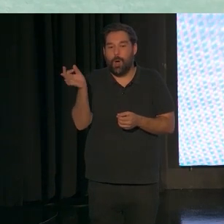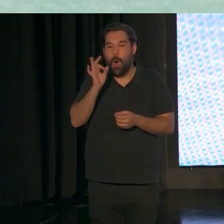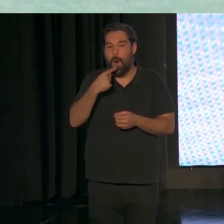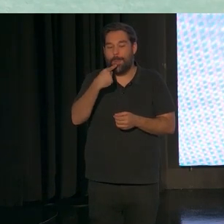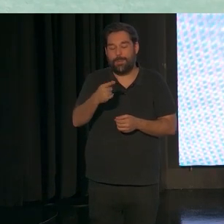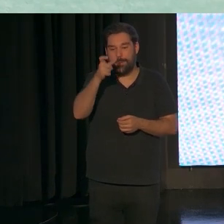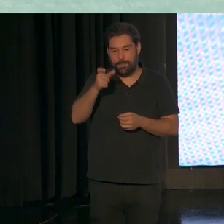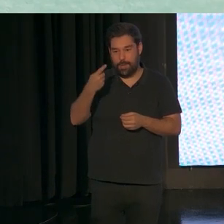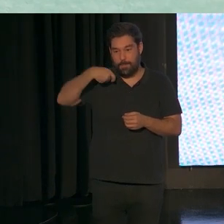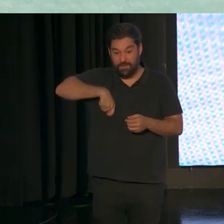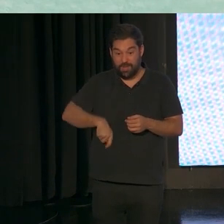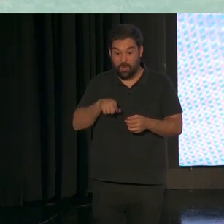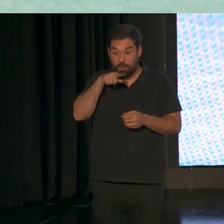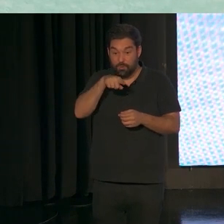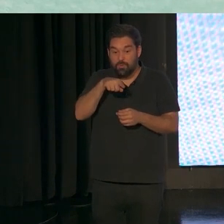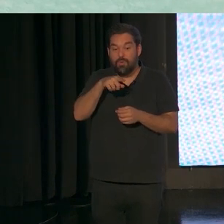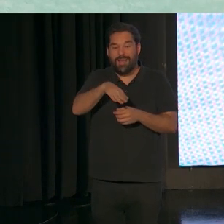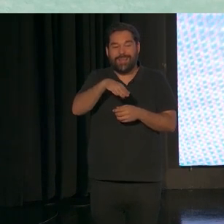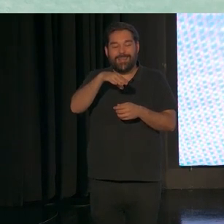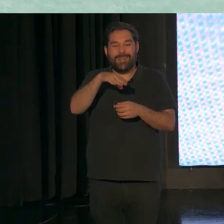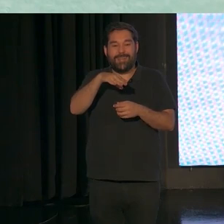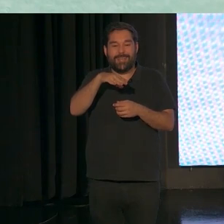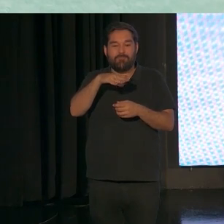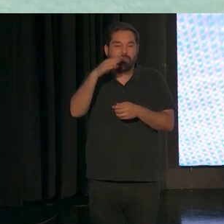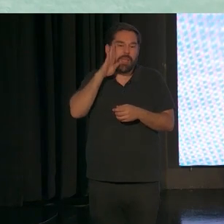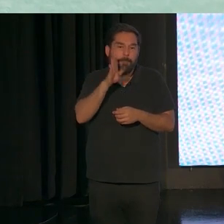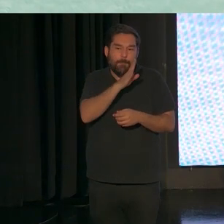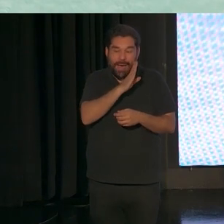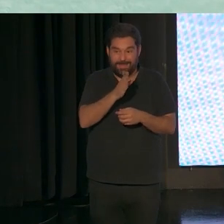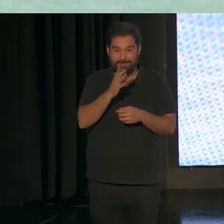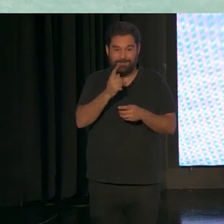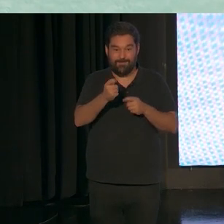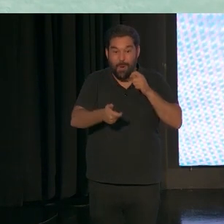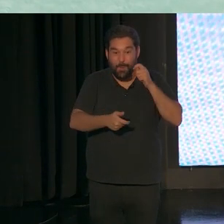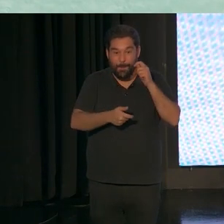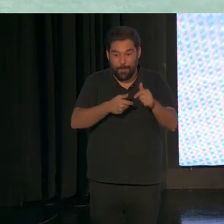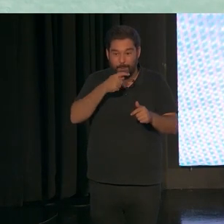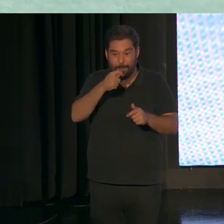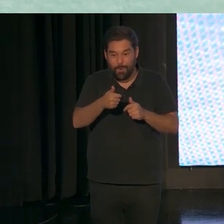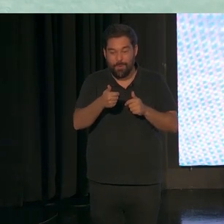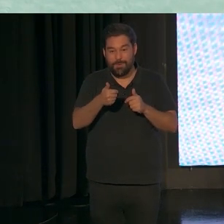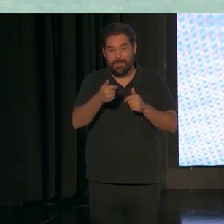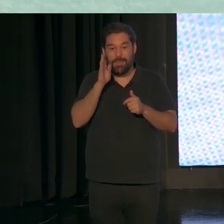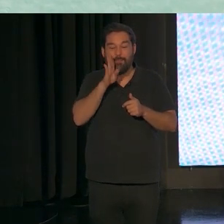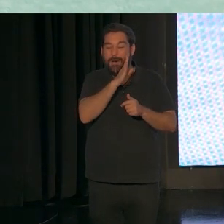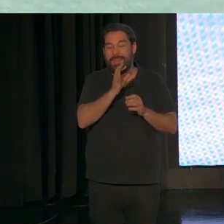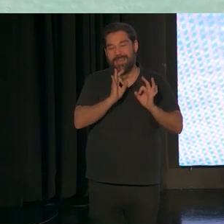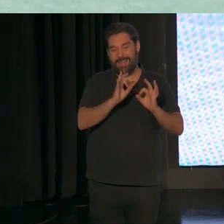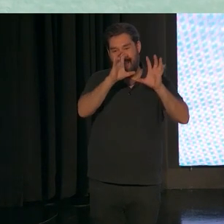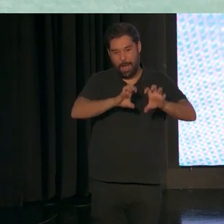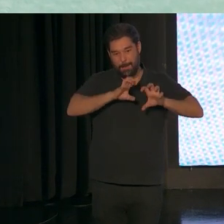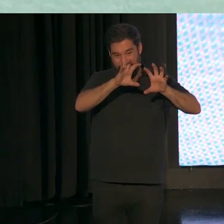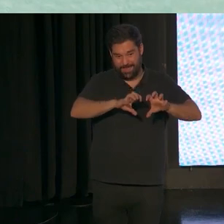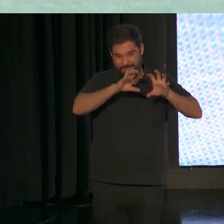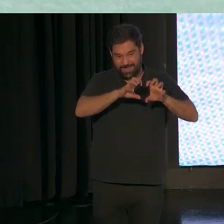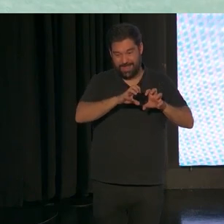Pero tú entiendes que esta madre está aprendiendo a ser madre o sea con un hijo de 3 cu años a ser madre de un hijo con